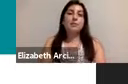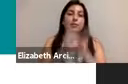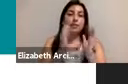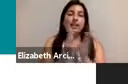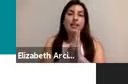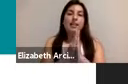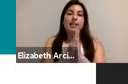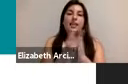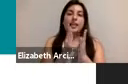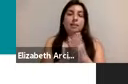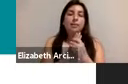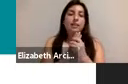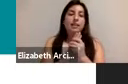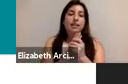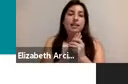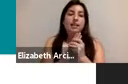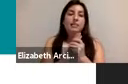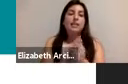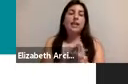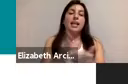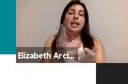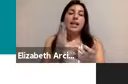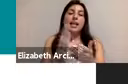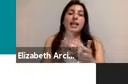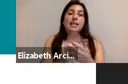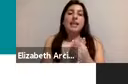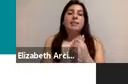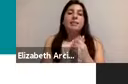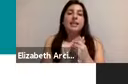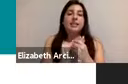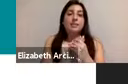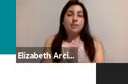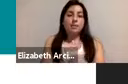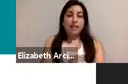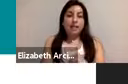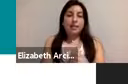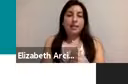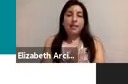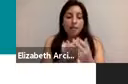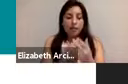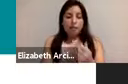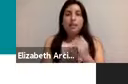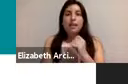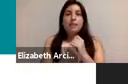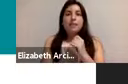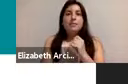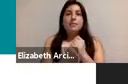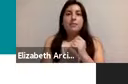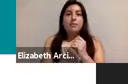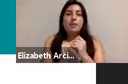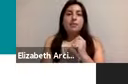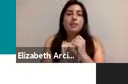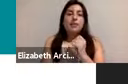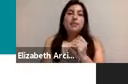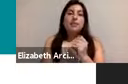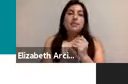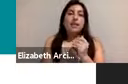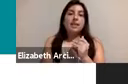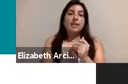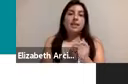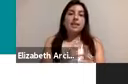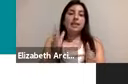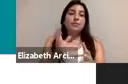pidamos junto con el equipo con el que trabajamos que se haga un balance muscular. ¿Por qué un balance muscular? Porque es el